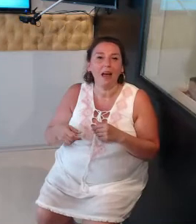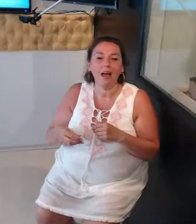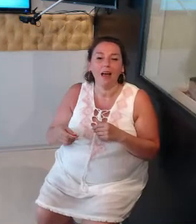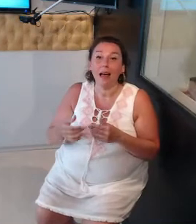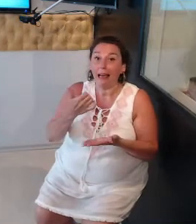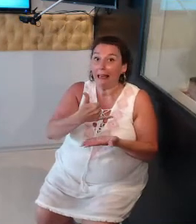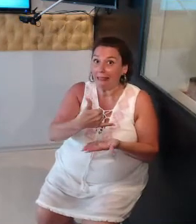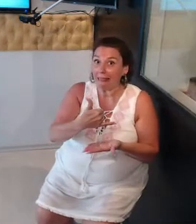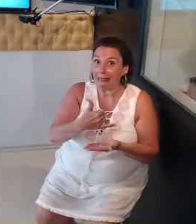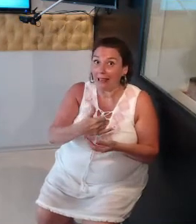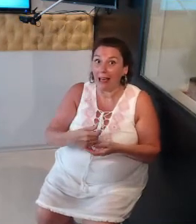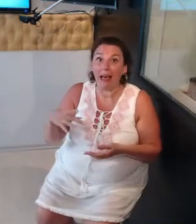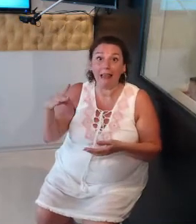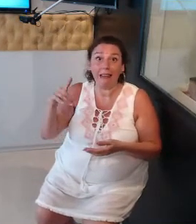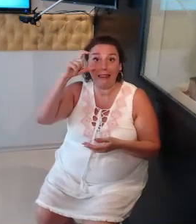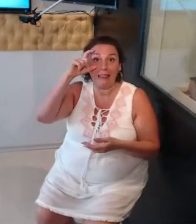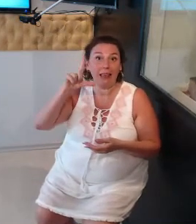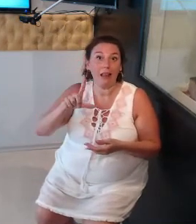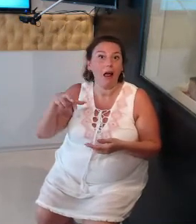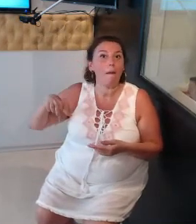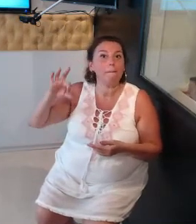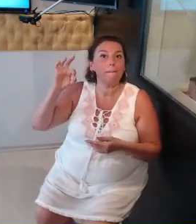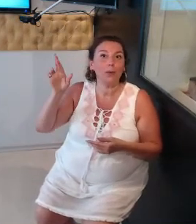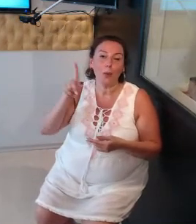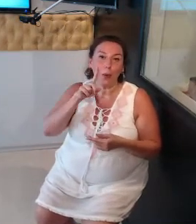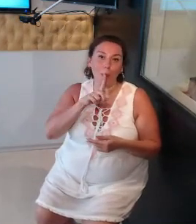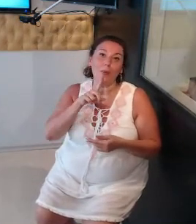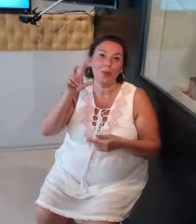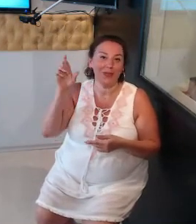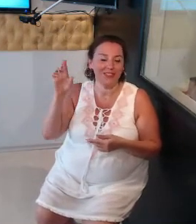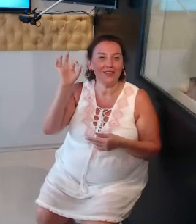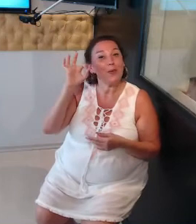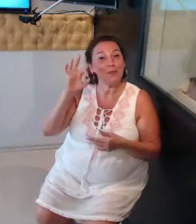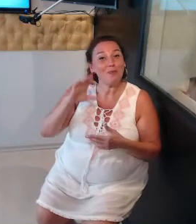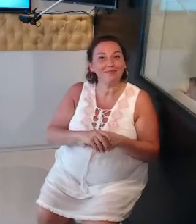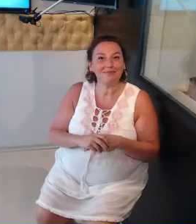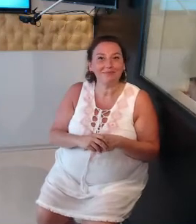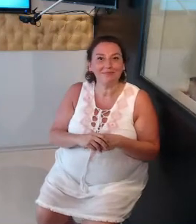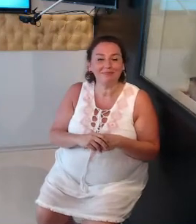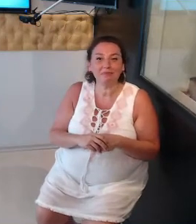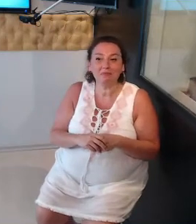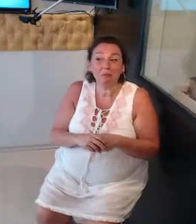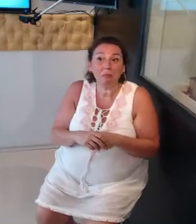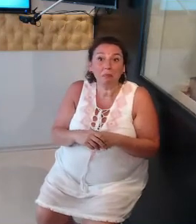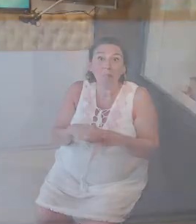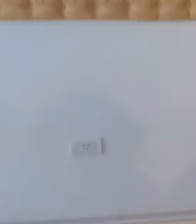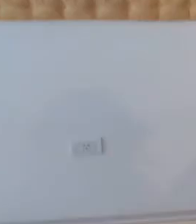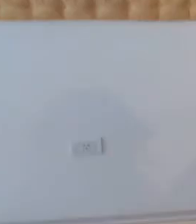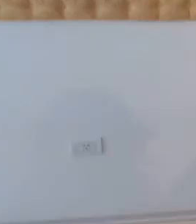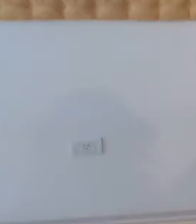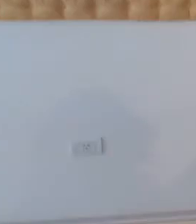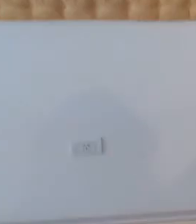cuadro? No lo tengo. Usted es el periodista de deporte. No tengo como decirle. Para la semana que viene, por